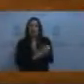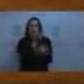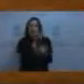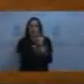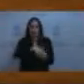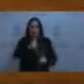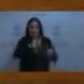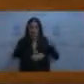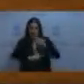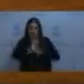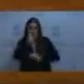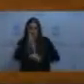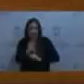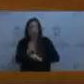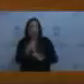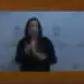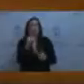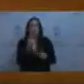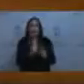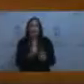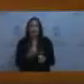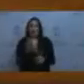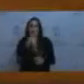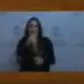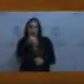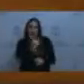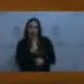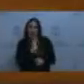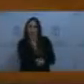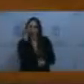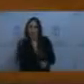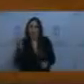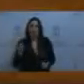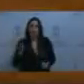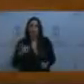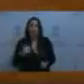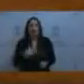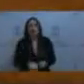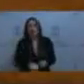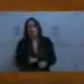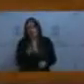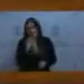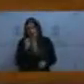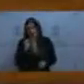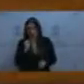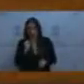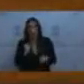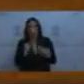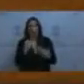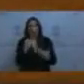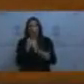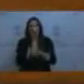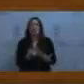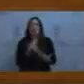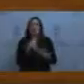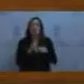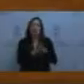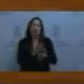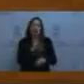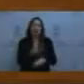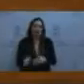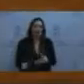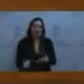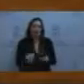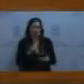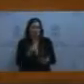En los presupuestos, algo que a ellos les afecta mucho. Vale, yo comprendo, estamos hablando de remanentes, de no remanentes y tal.